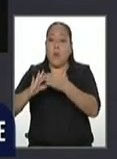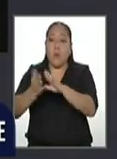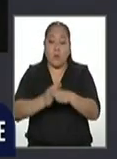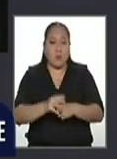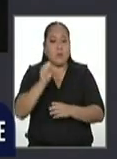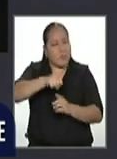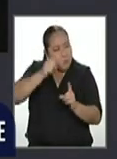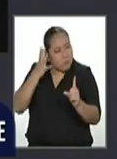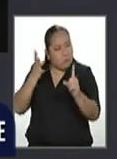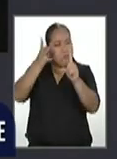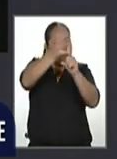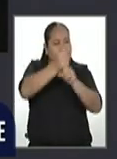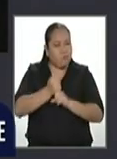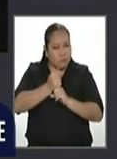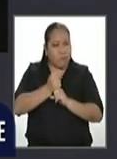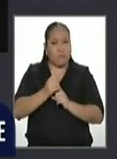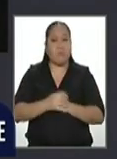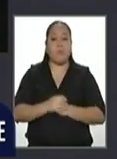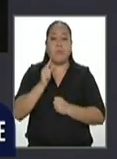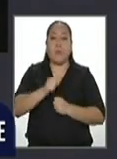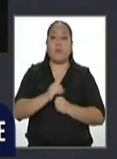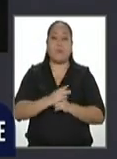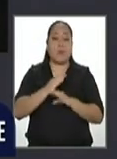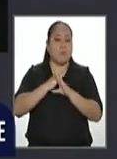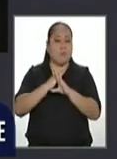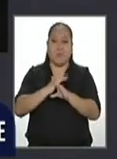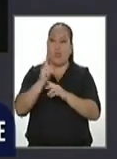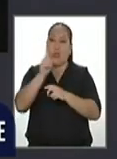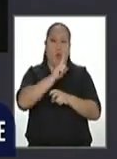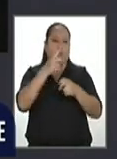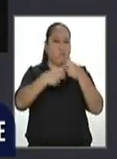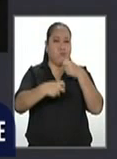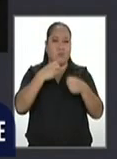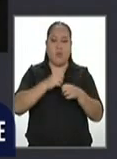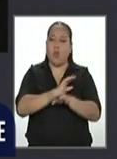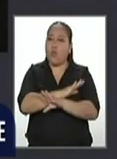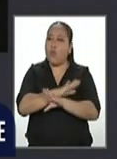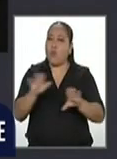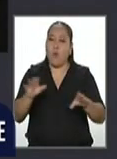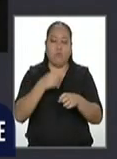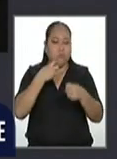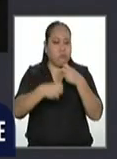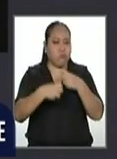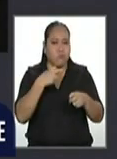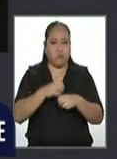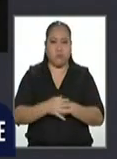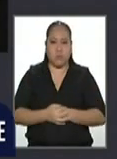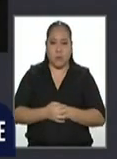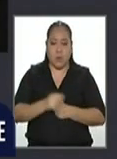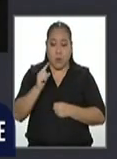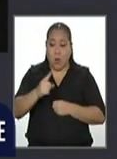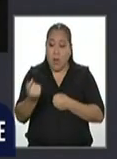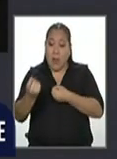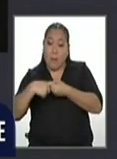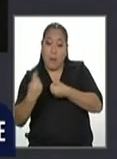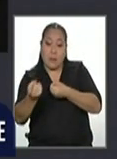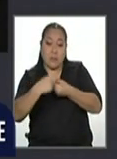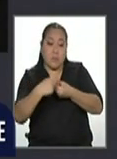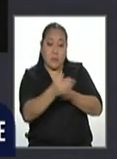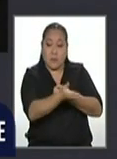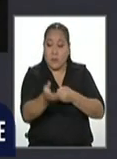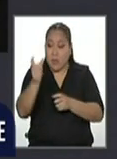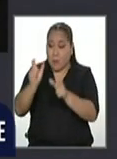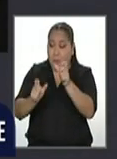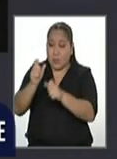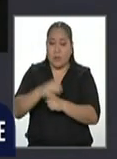eso posible, vamos a evitar conflictos, ya no más conflictos. Con la participación de la gente